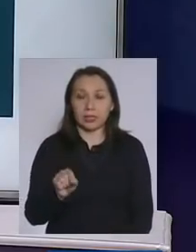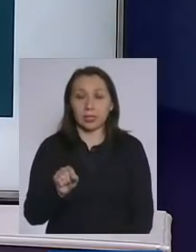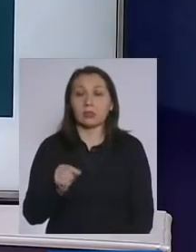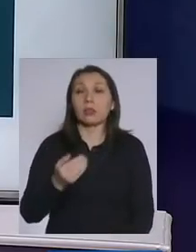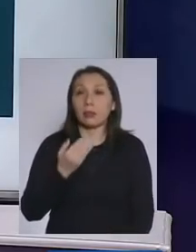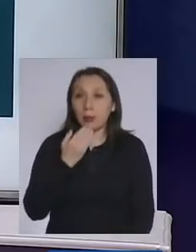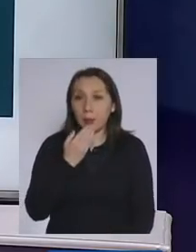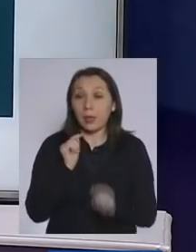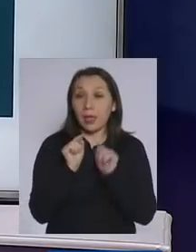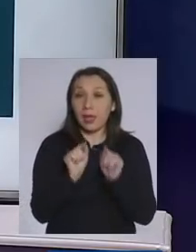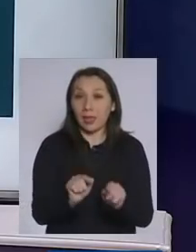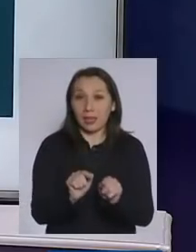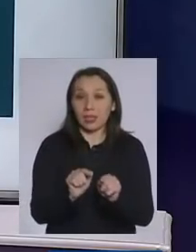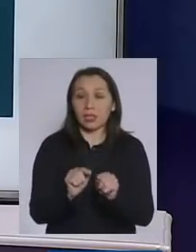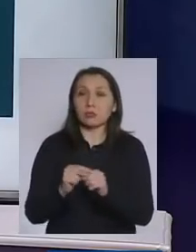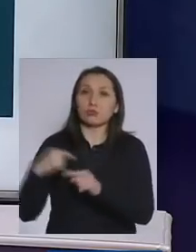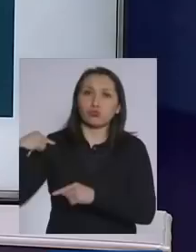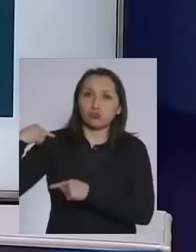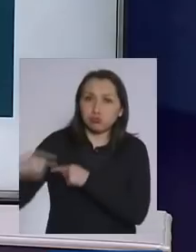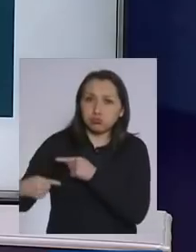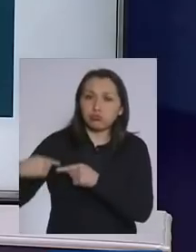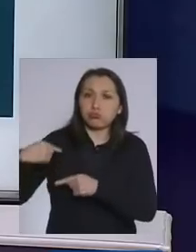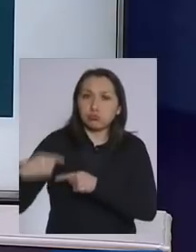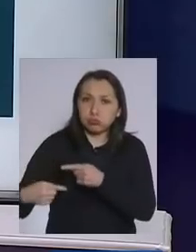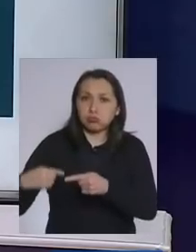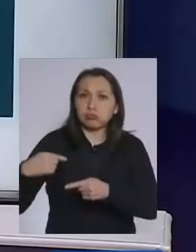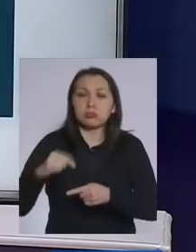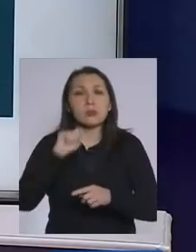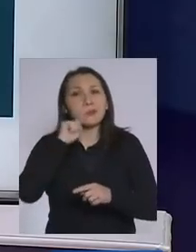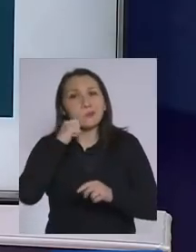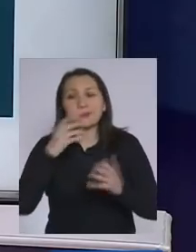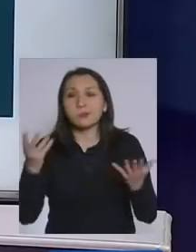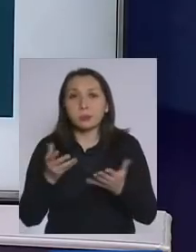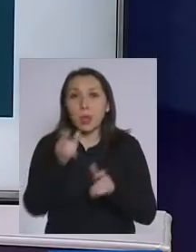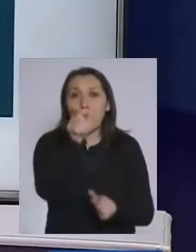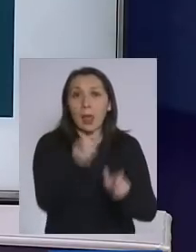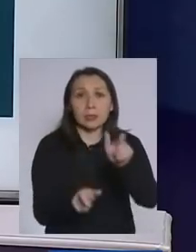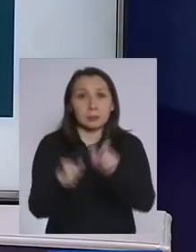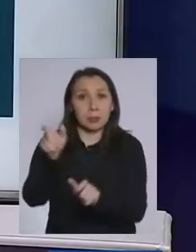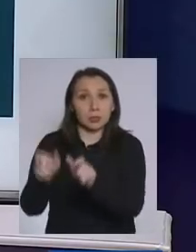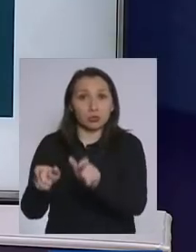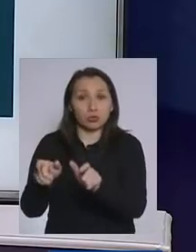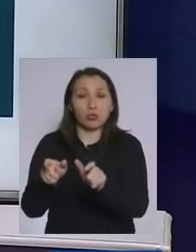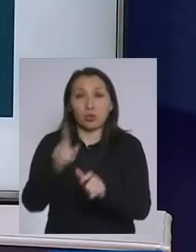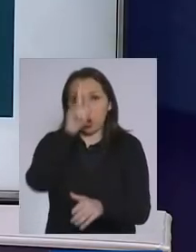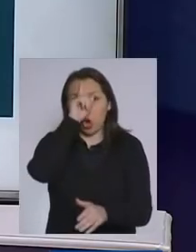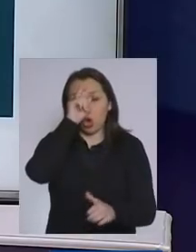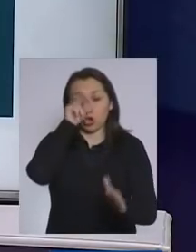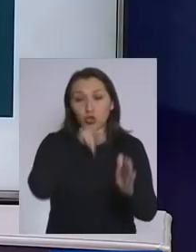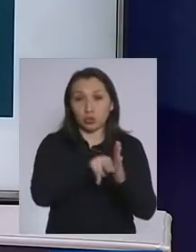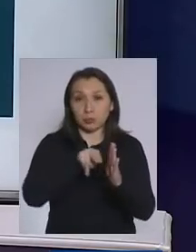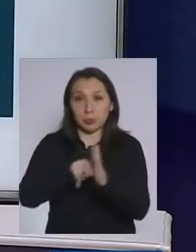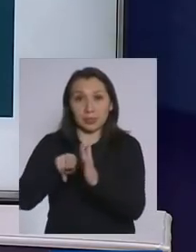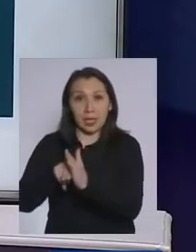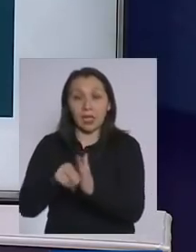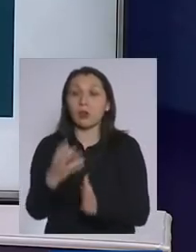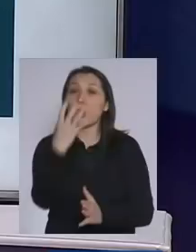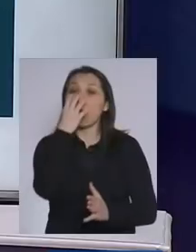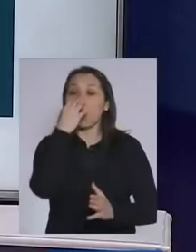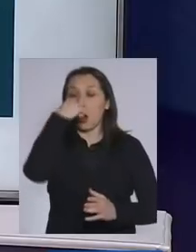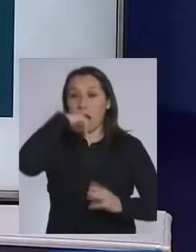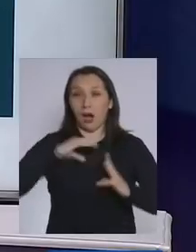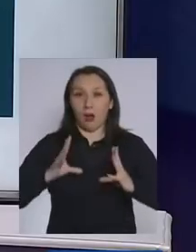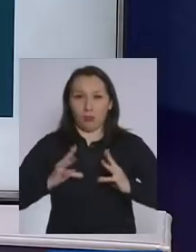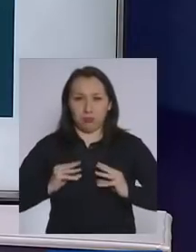y esto ha venido implicando que la cantidad de personas que se han hospitalizado en ventilación